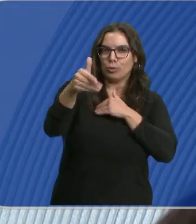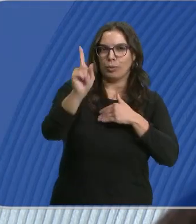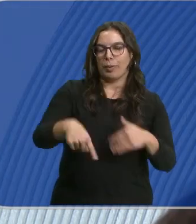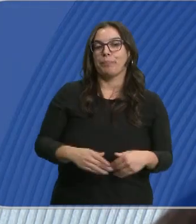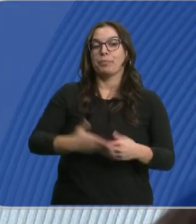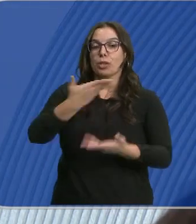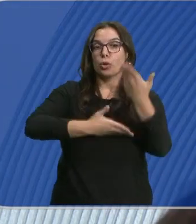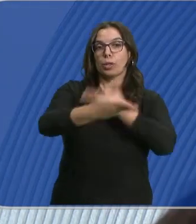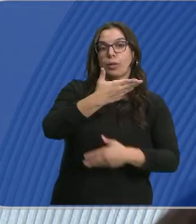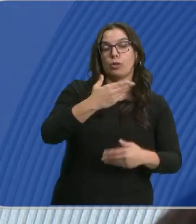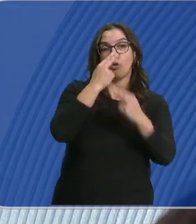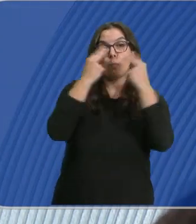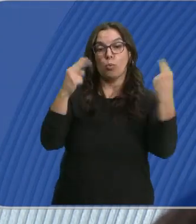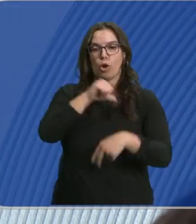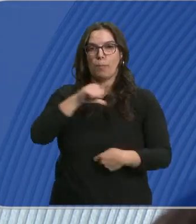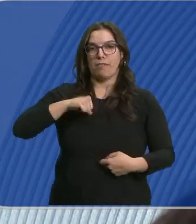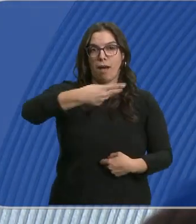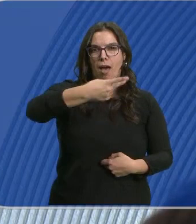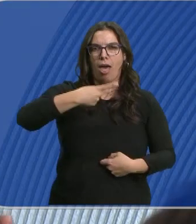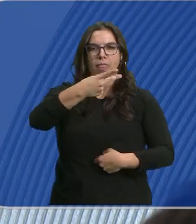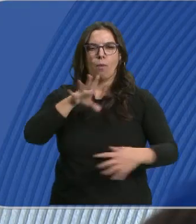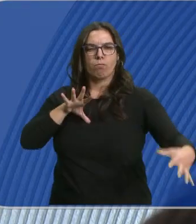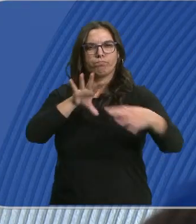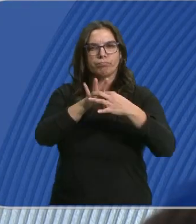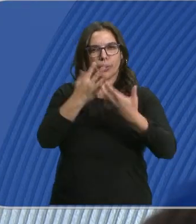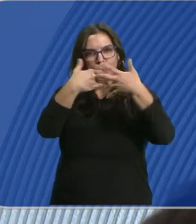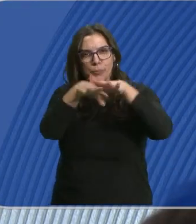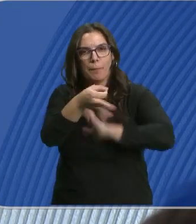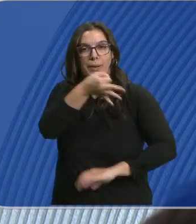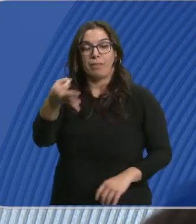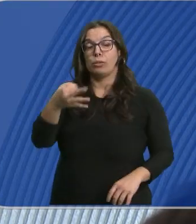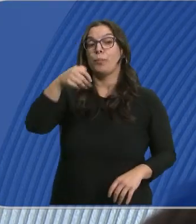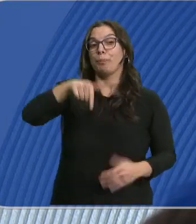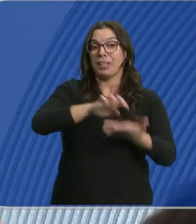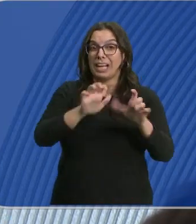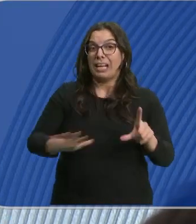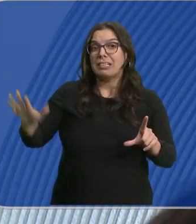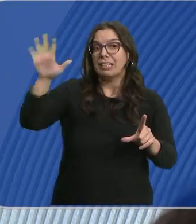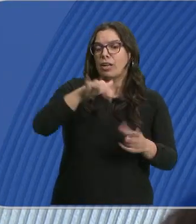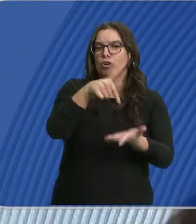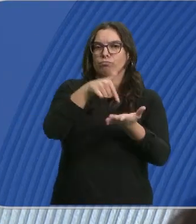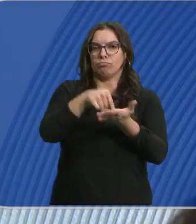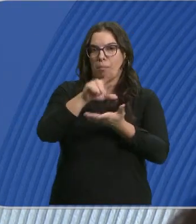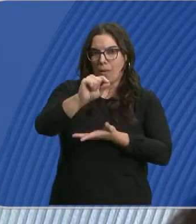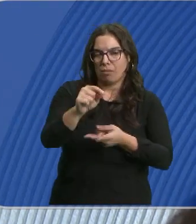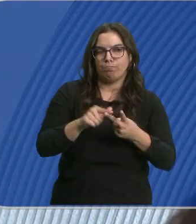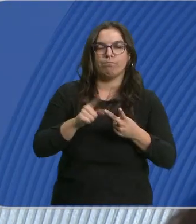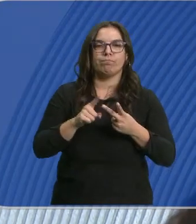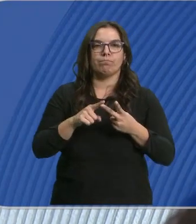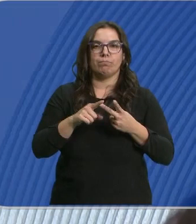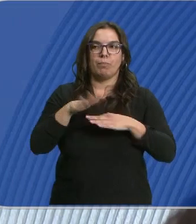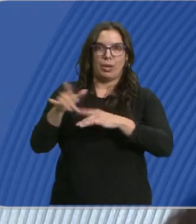Colaboración público-privada que ha encajado perfectamente. En Castilla y León tenemos una baja fiscalidad